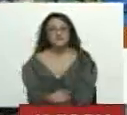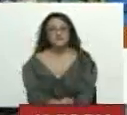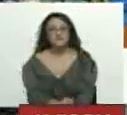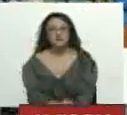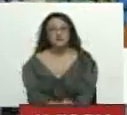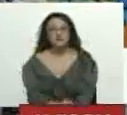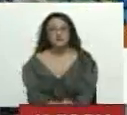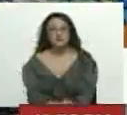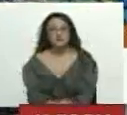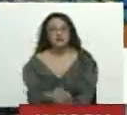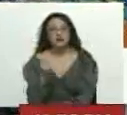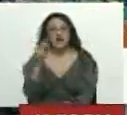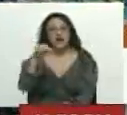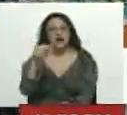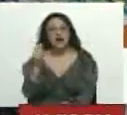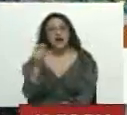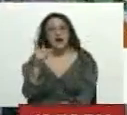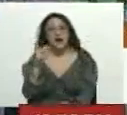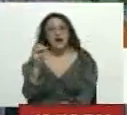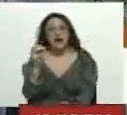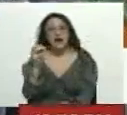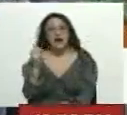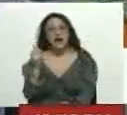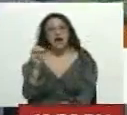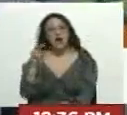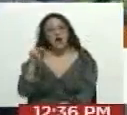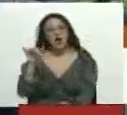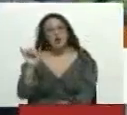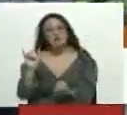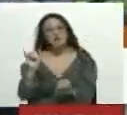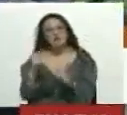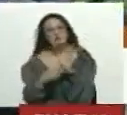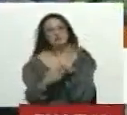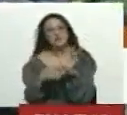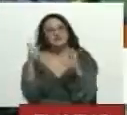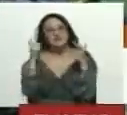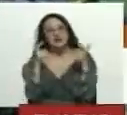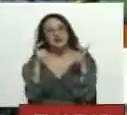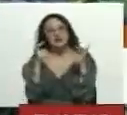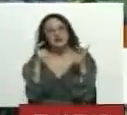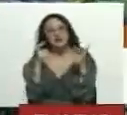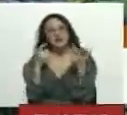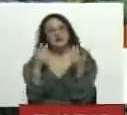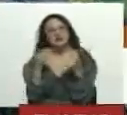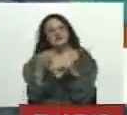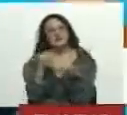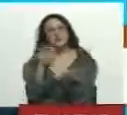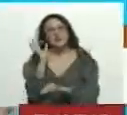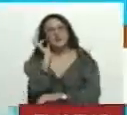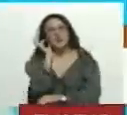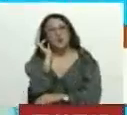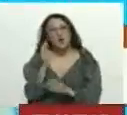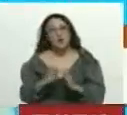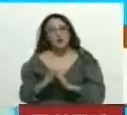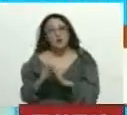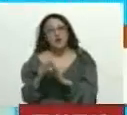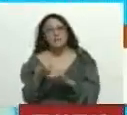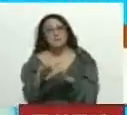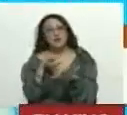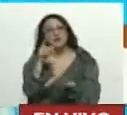anacaona es una muestra de lo que el comandante Chávez llamaba y como ella miles de mujeres comuneras y miles de hombres